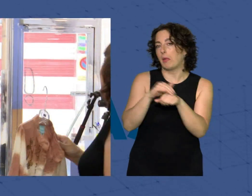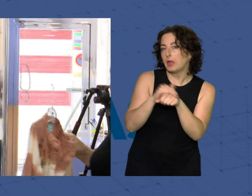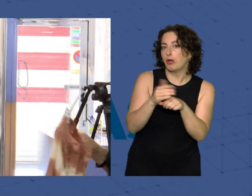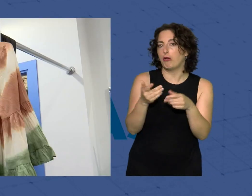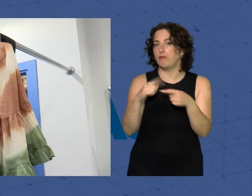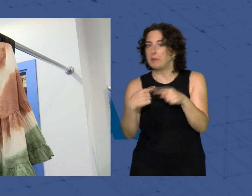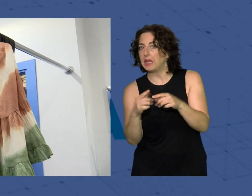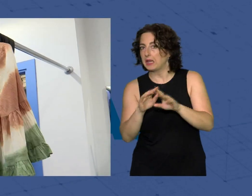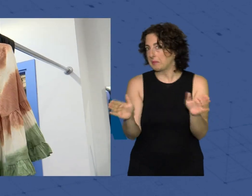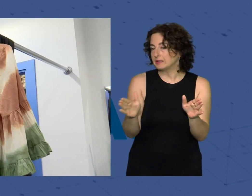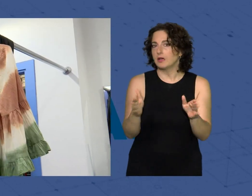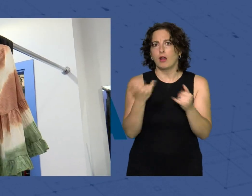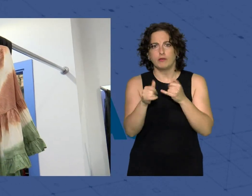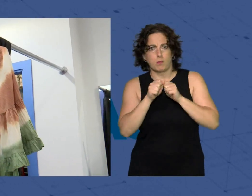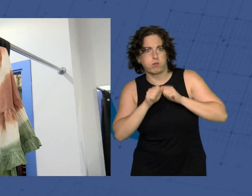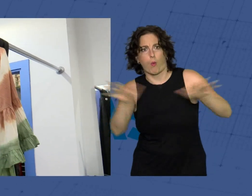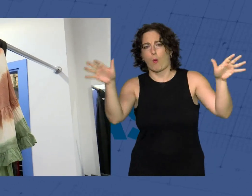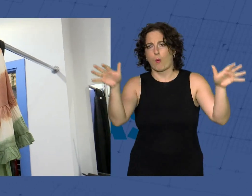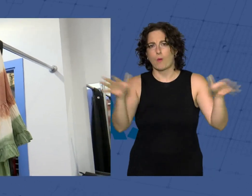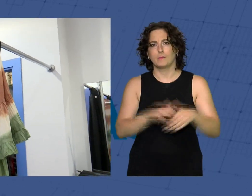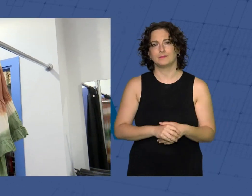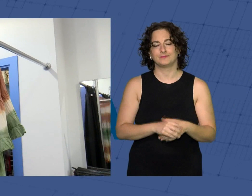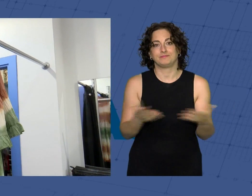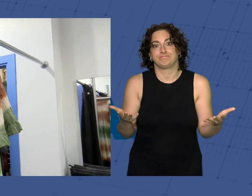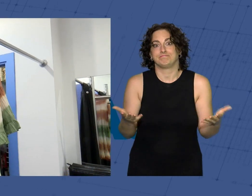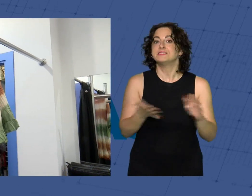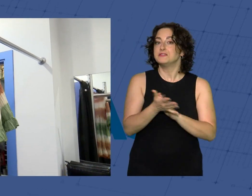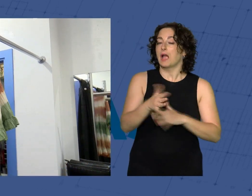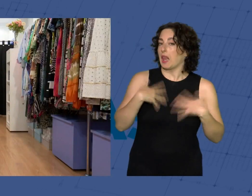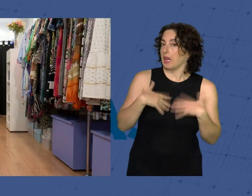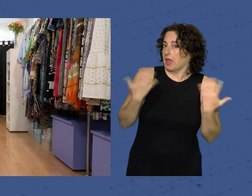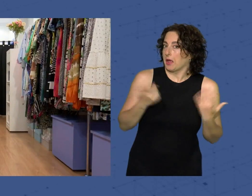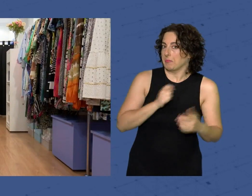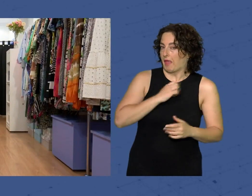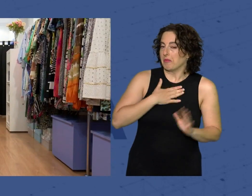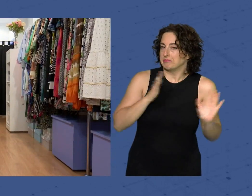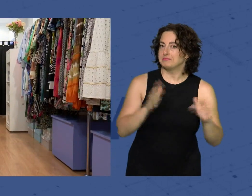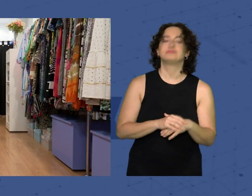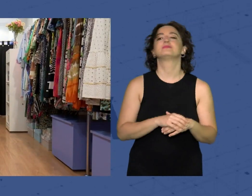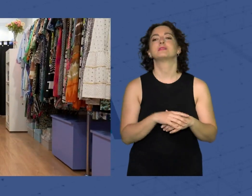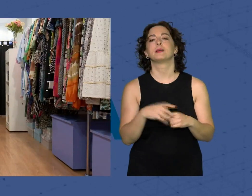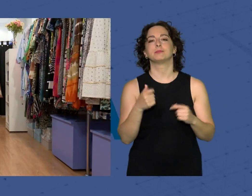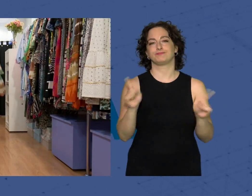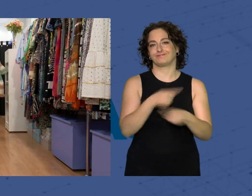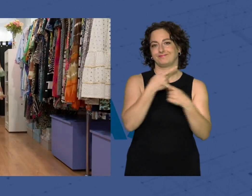familiares, pues se ha viralizado, lo cual me da muchísima alegría también, un poquito de miedo.